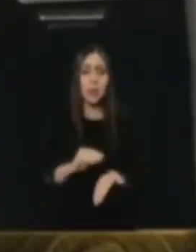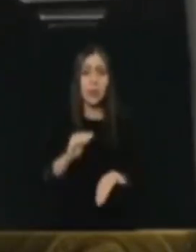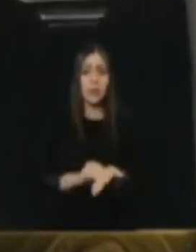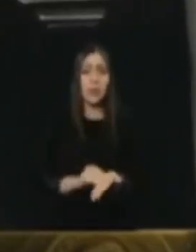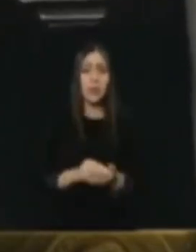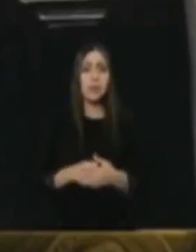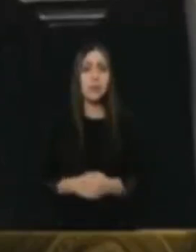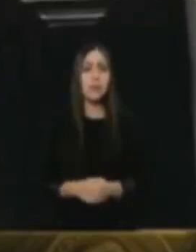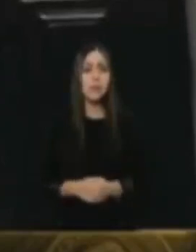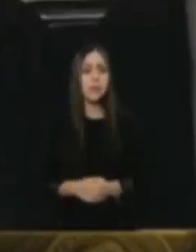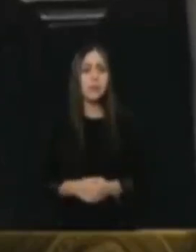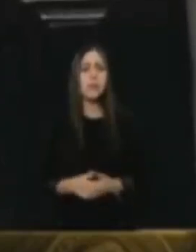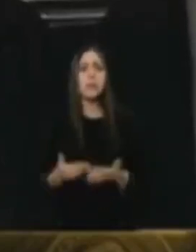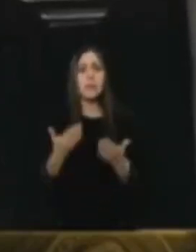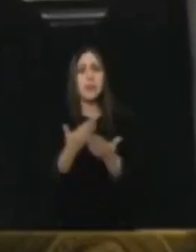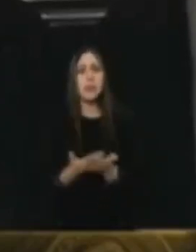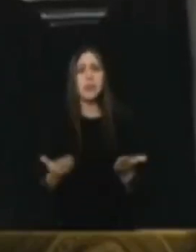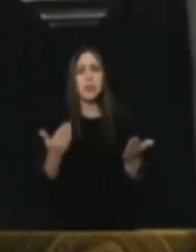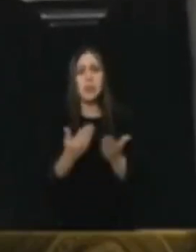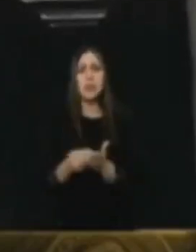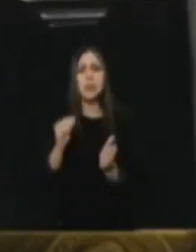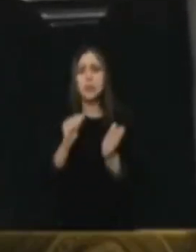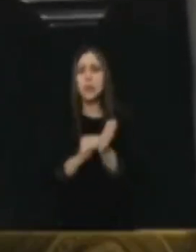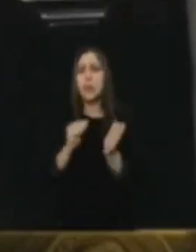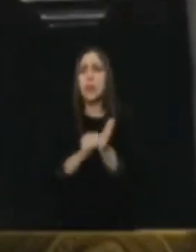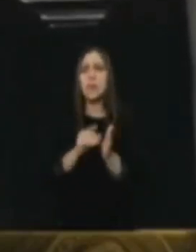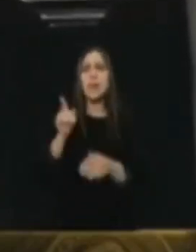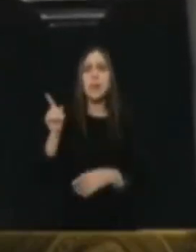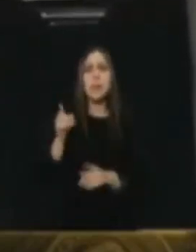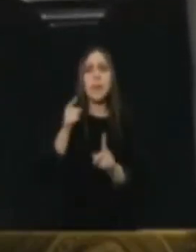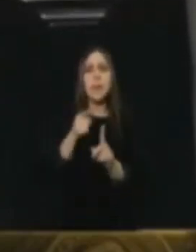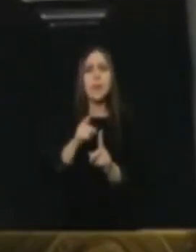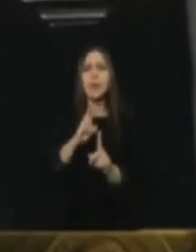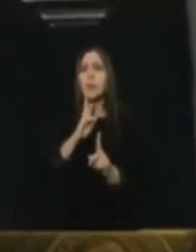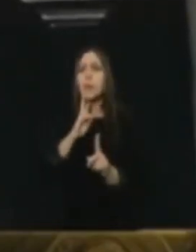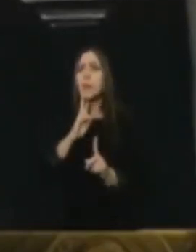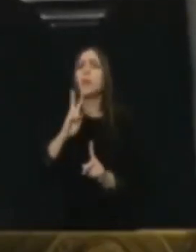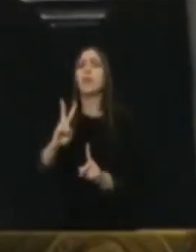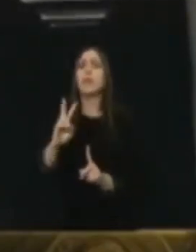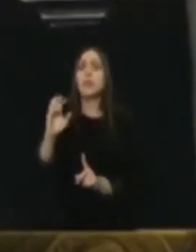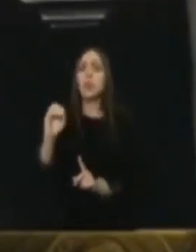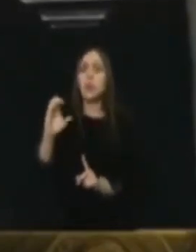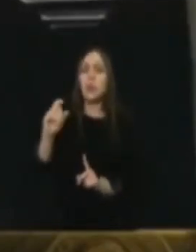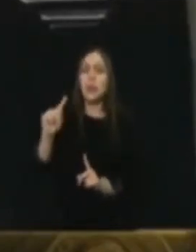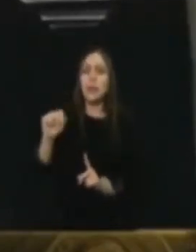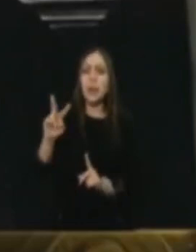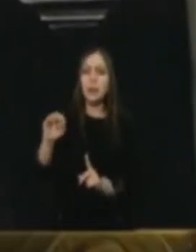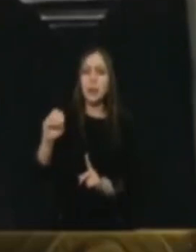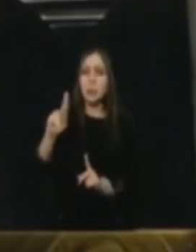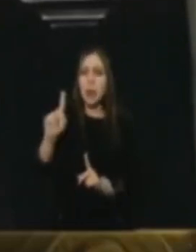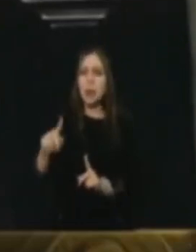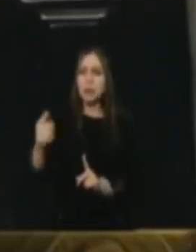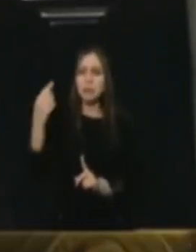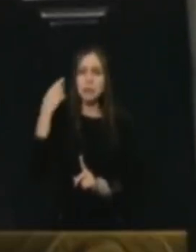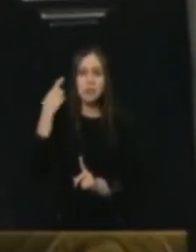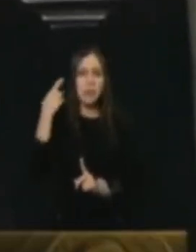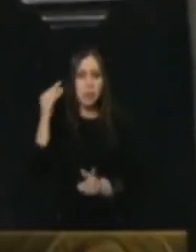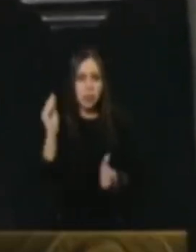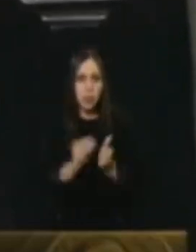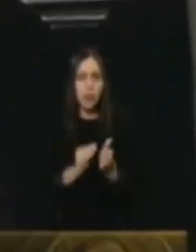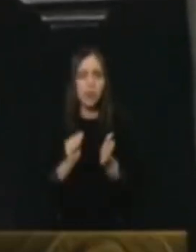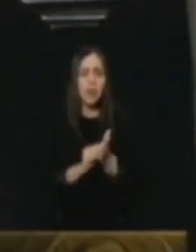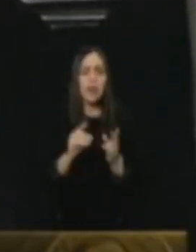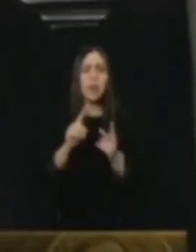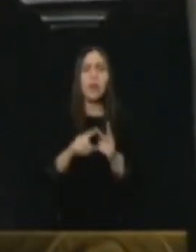Todavía hoy escuchamos la voz de Octavio Paz, la de Rosario Castellanos, la